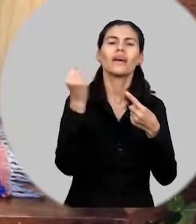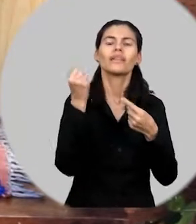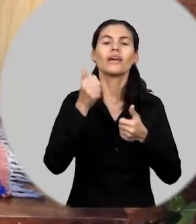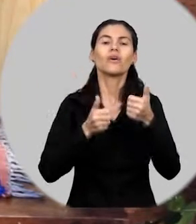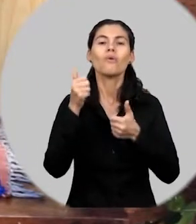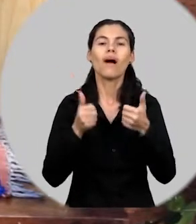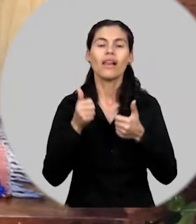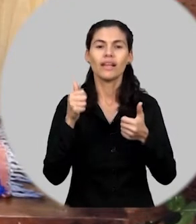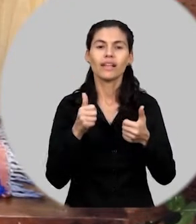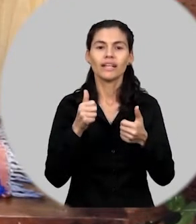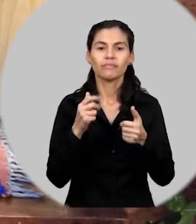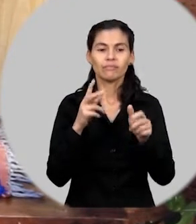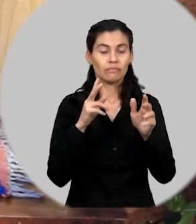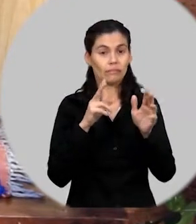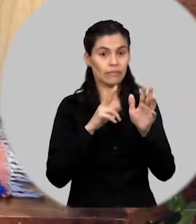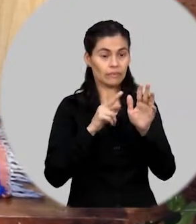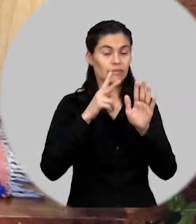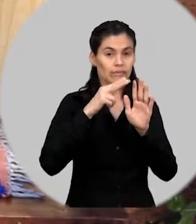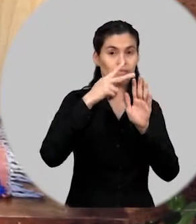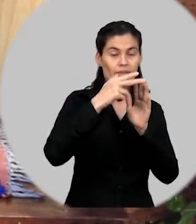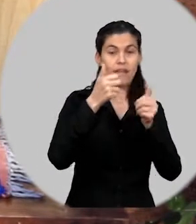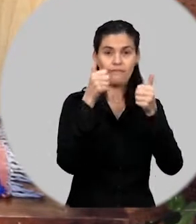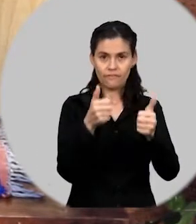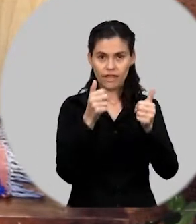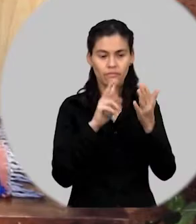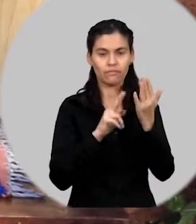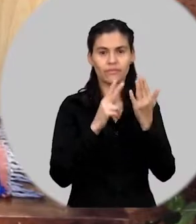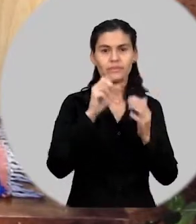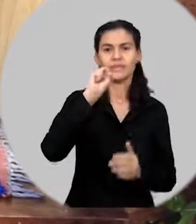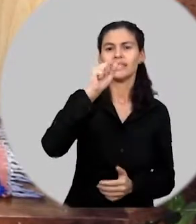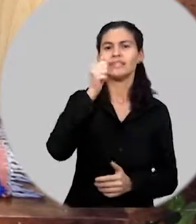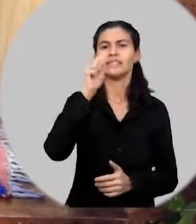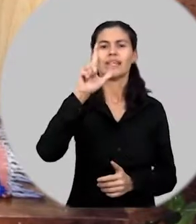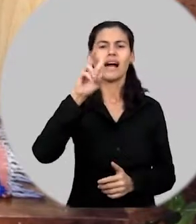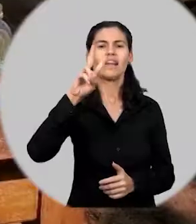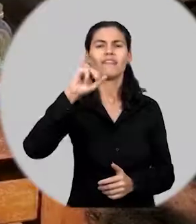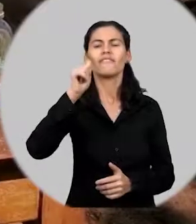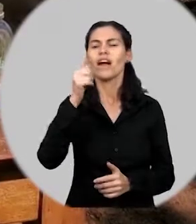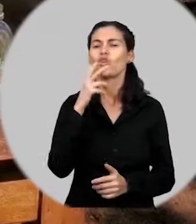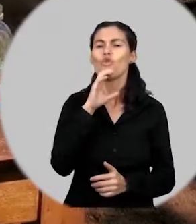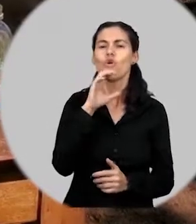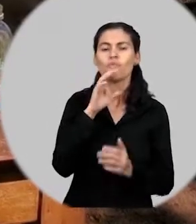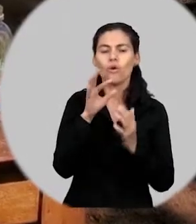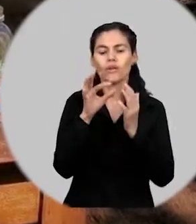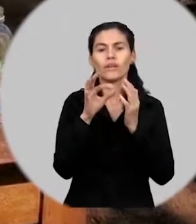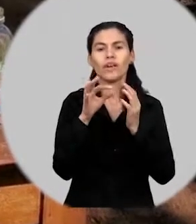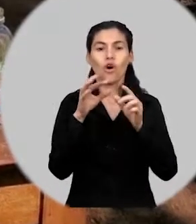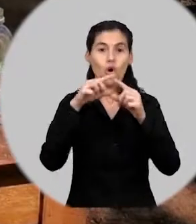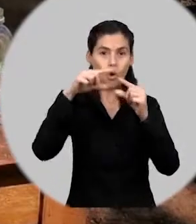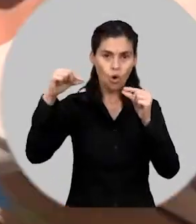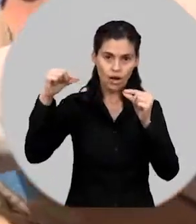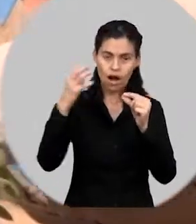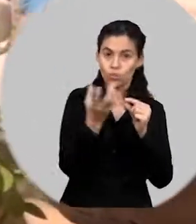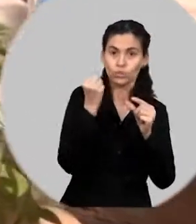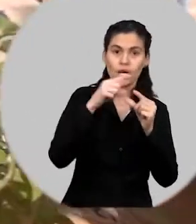más importante es la poda adecuada. La salvia, en este caso, vamos a utilizar